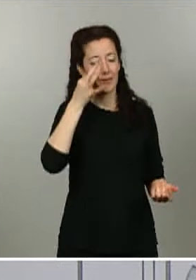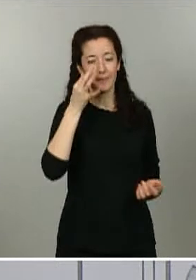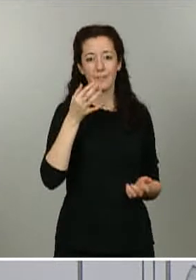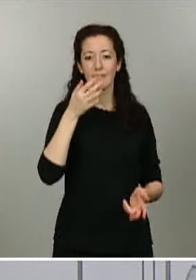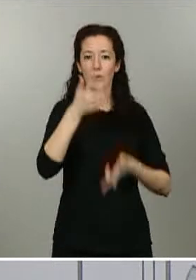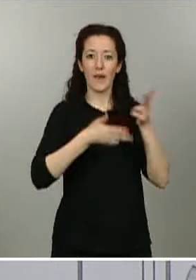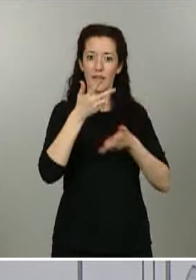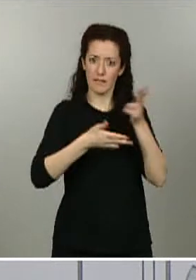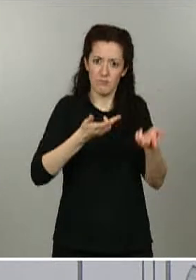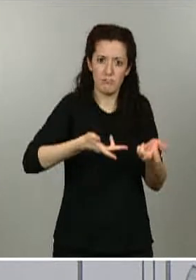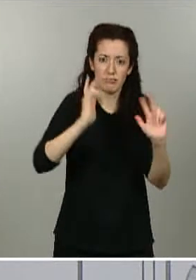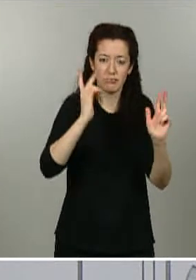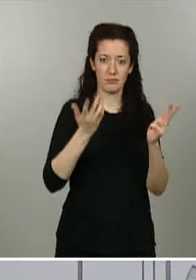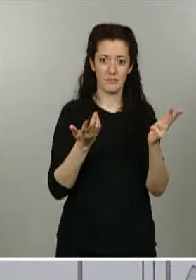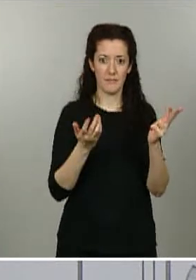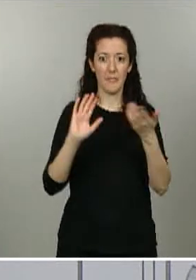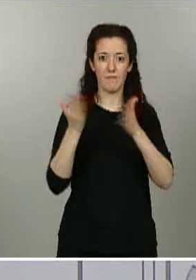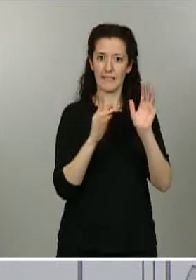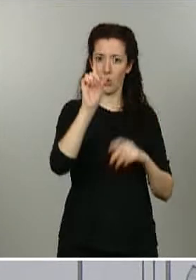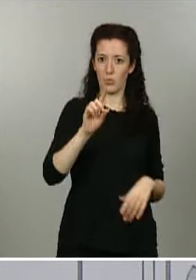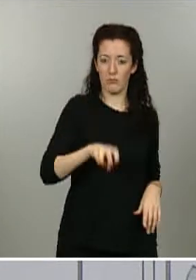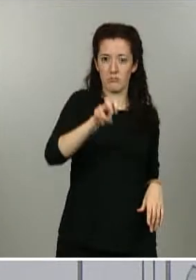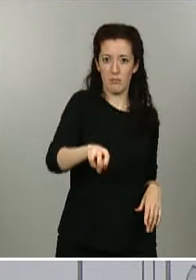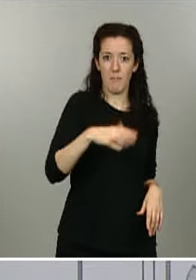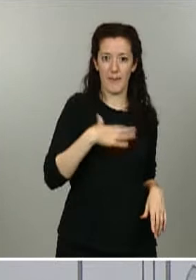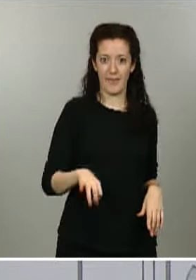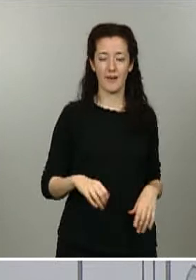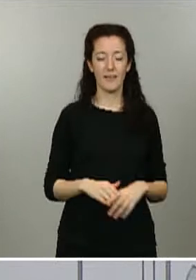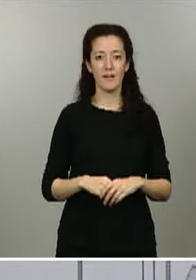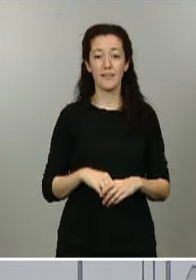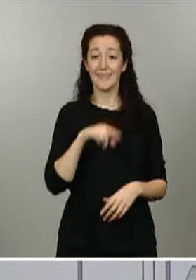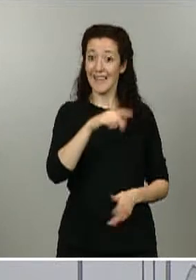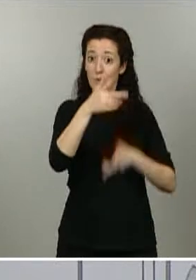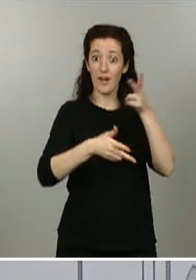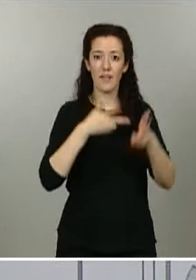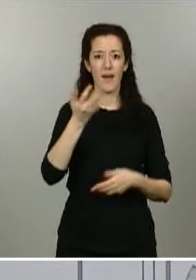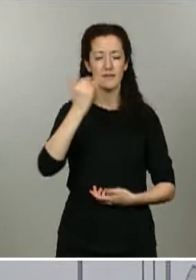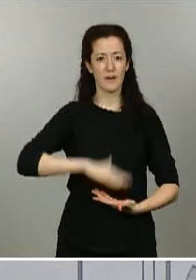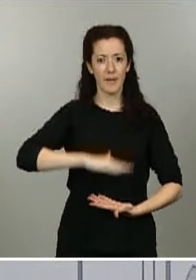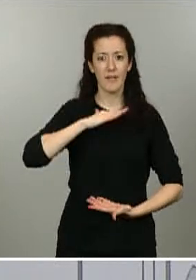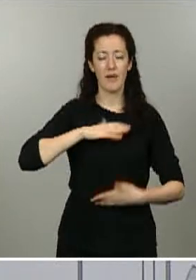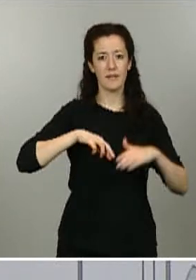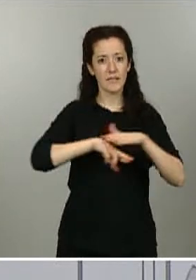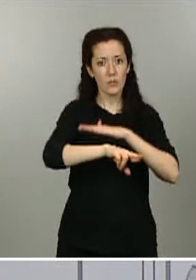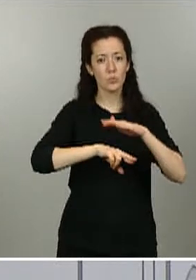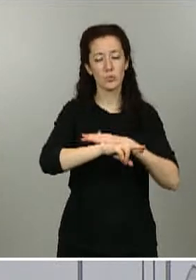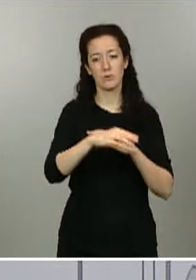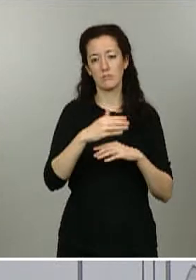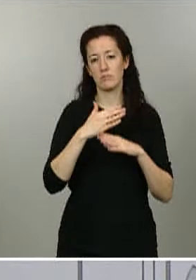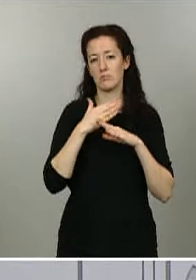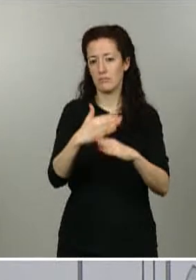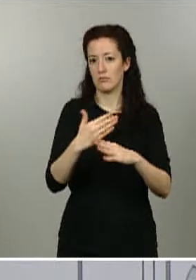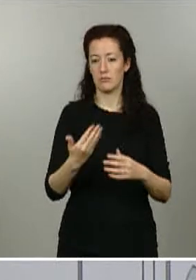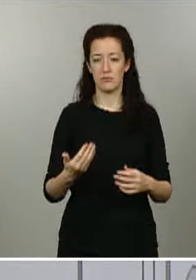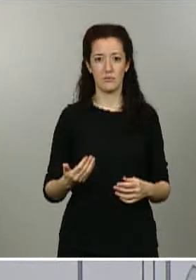Tiene unas capacidades muy potentes, tiene unos sistemas de vigilancia y detección precoz que estaban ya implementados